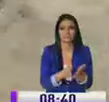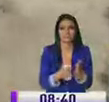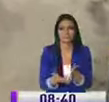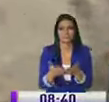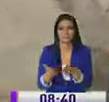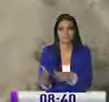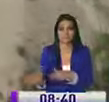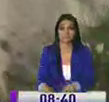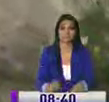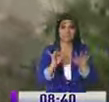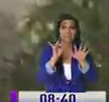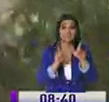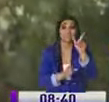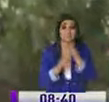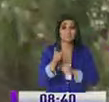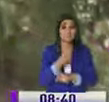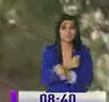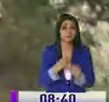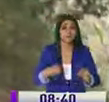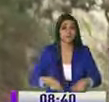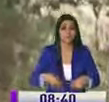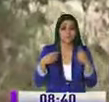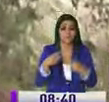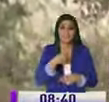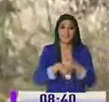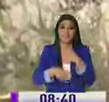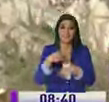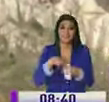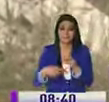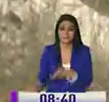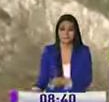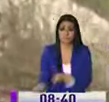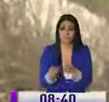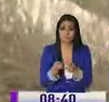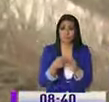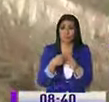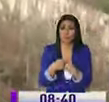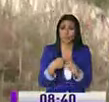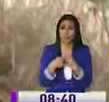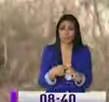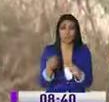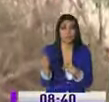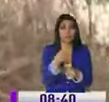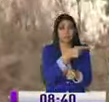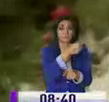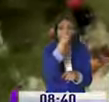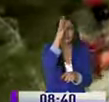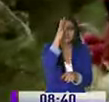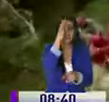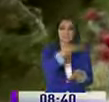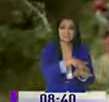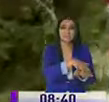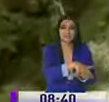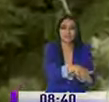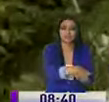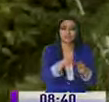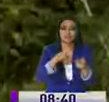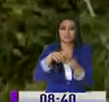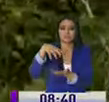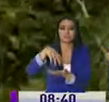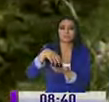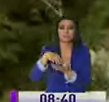viajeros o vivieron a la mortal caída ellos fueron evacuados de urgencia a casas de salud de los ríos y bolívar para atender la emergencia